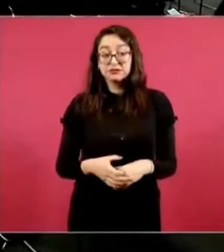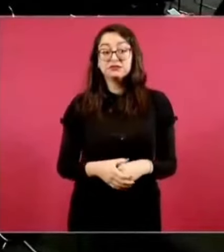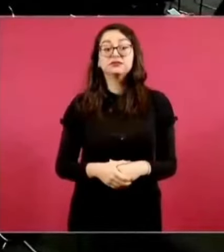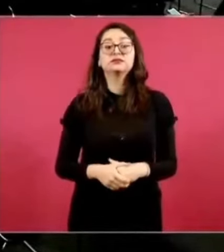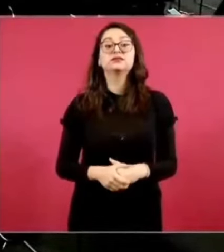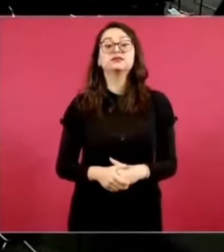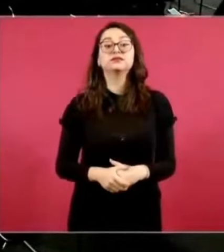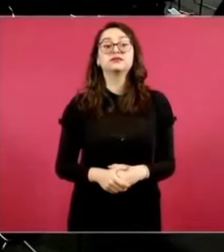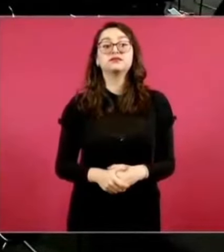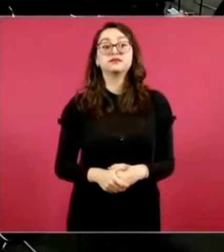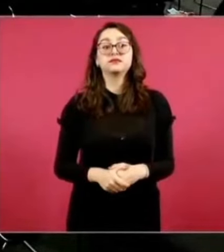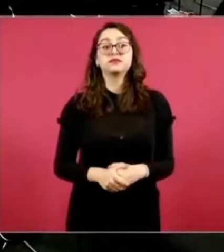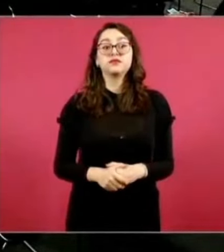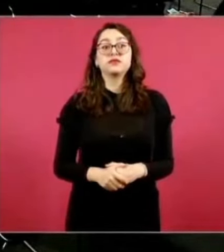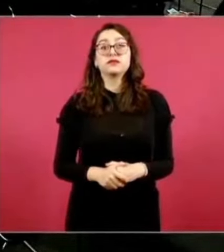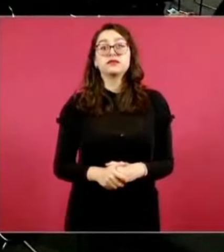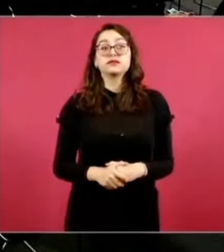hay que triunfar